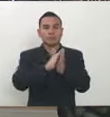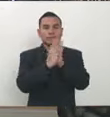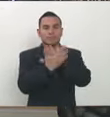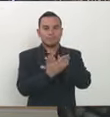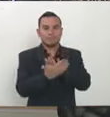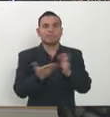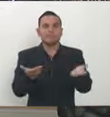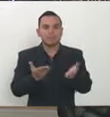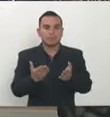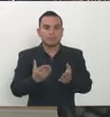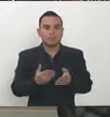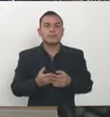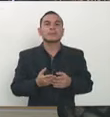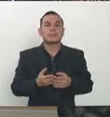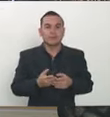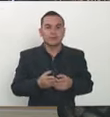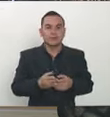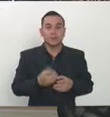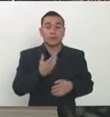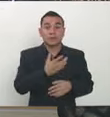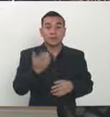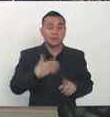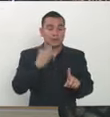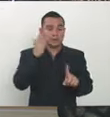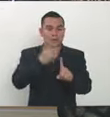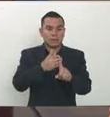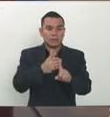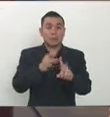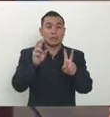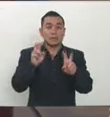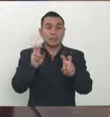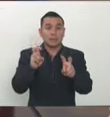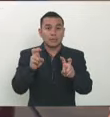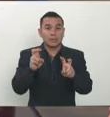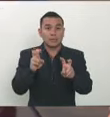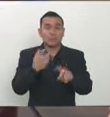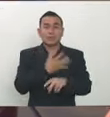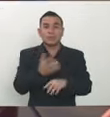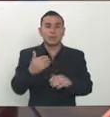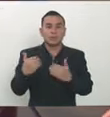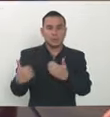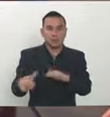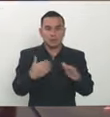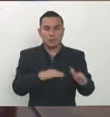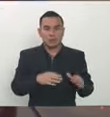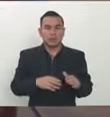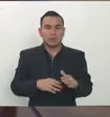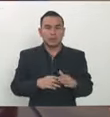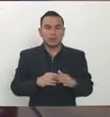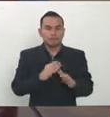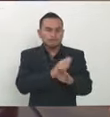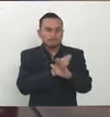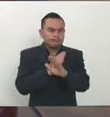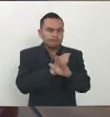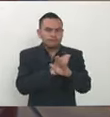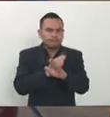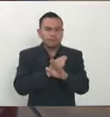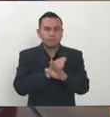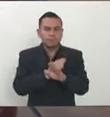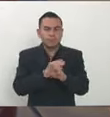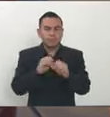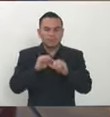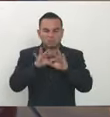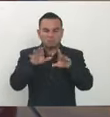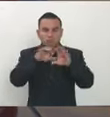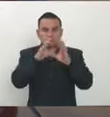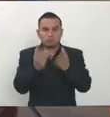estado involucrados, en ese caso solo aplicará para los que están directamente involucrados en las actividades de combate a la pandemia.